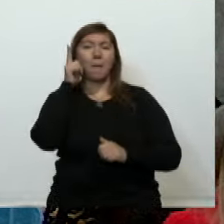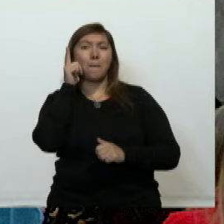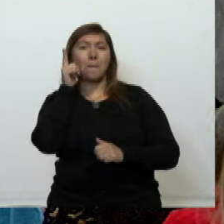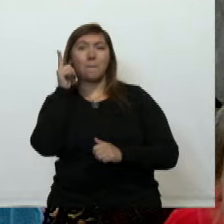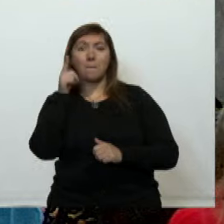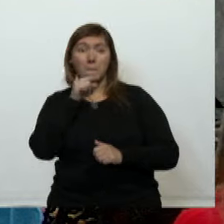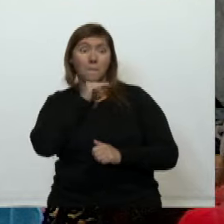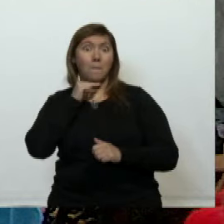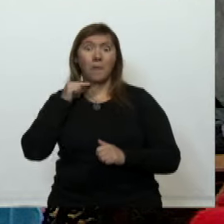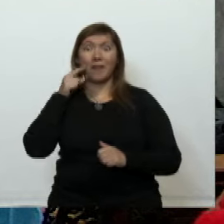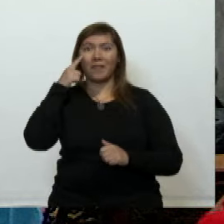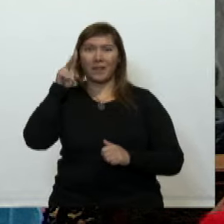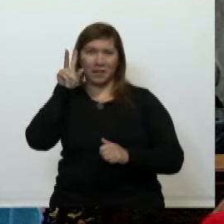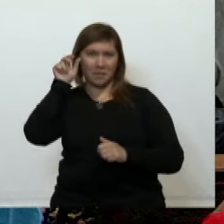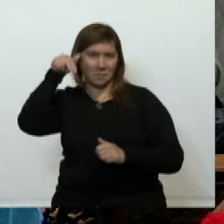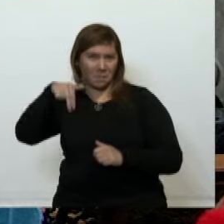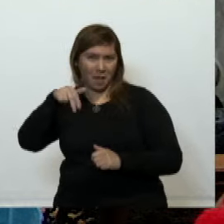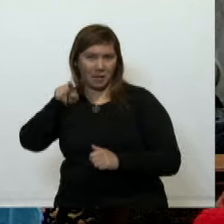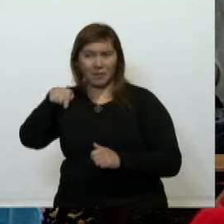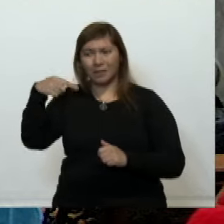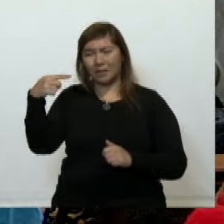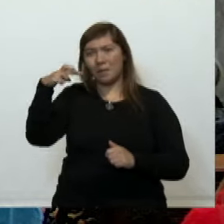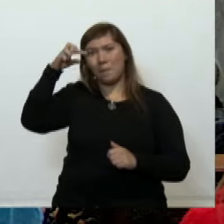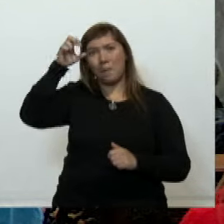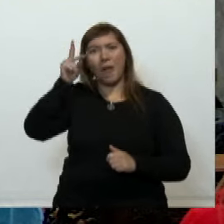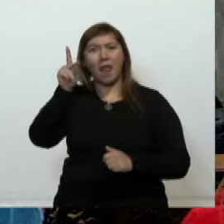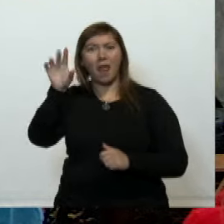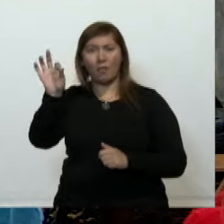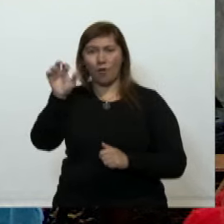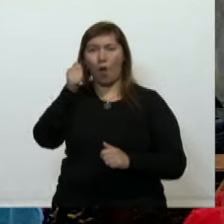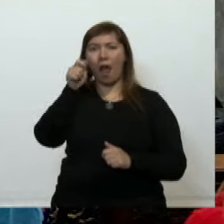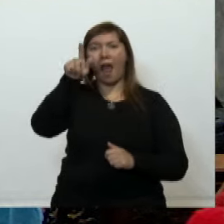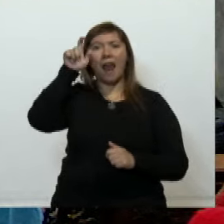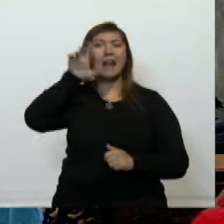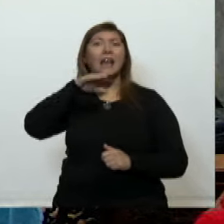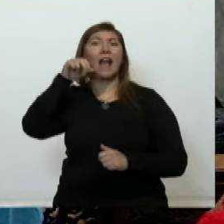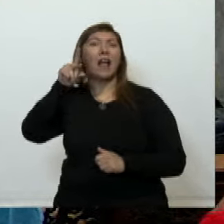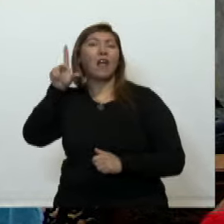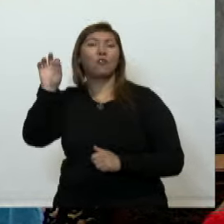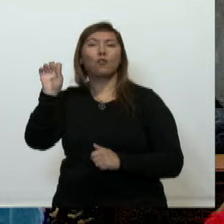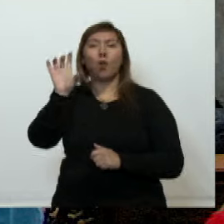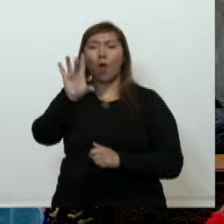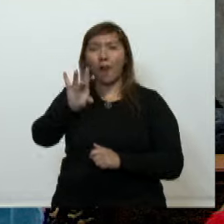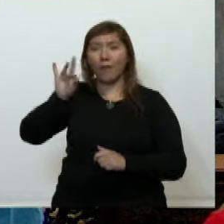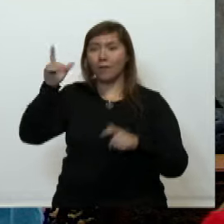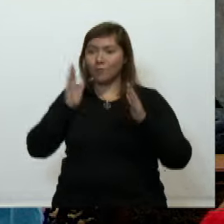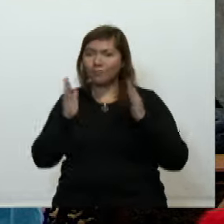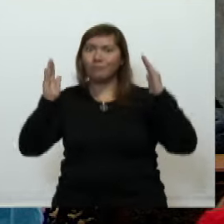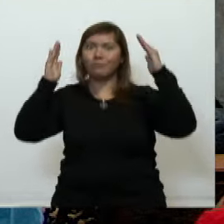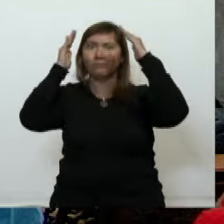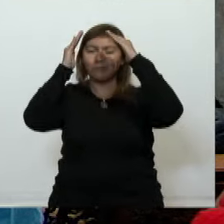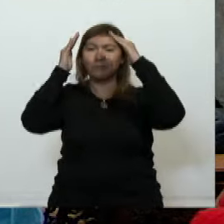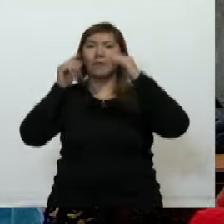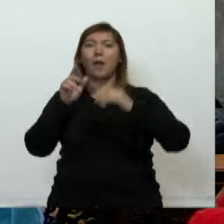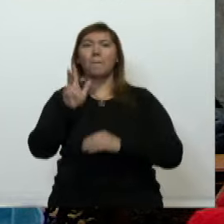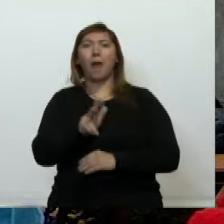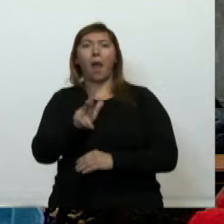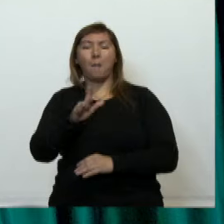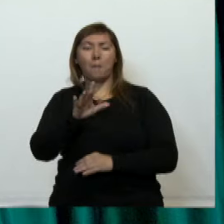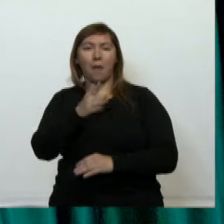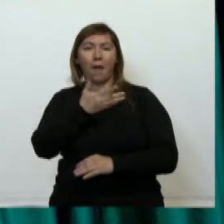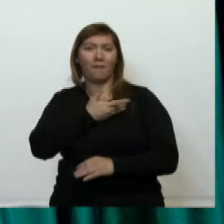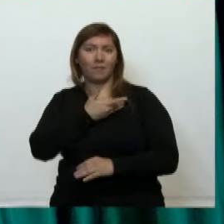los padres Pedro y Alejandro, que elegidos para el orden episcopal por el Papa Francisco, serán